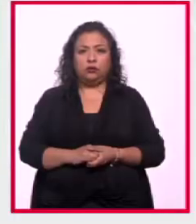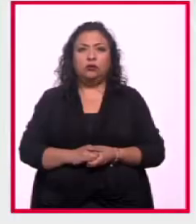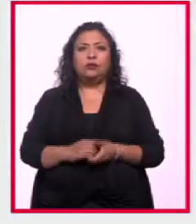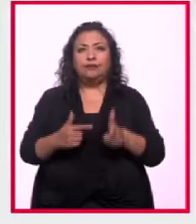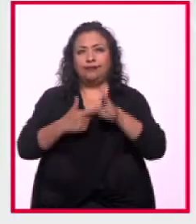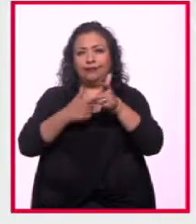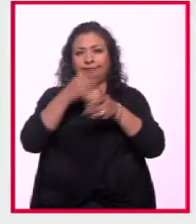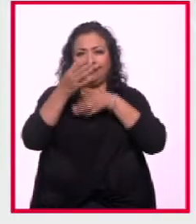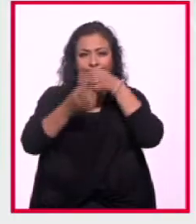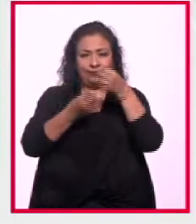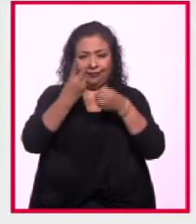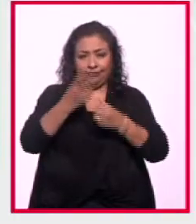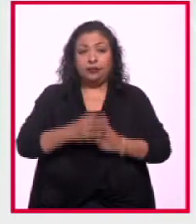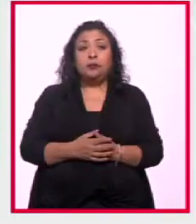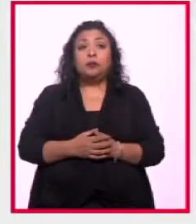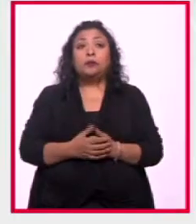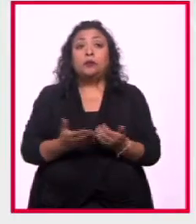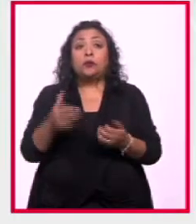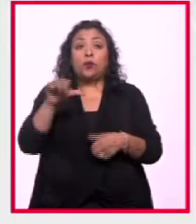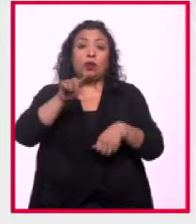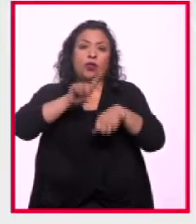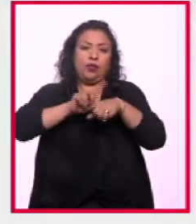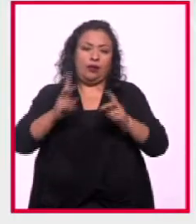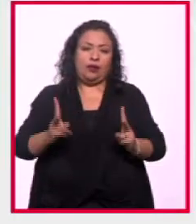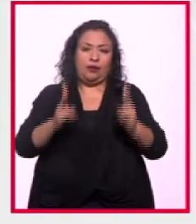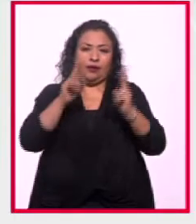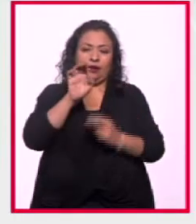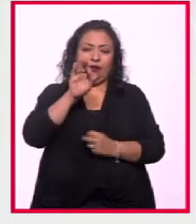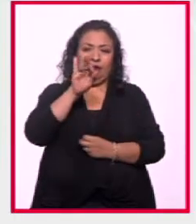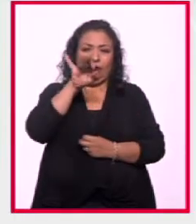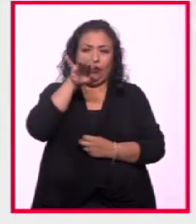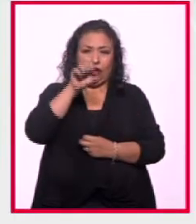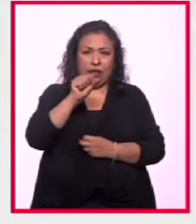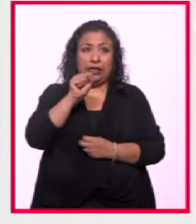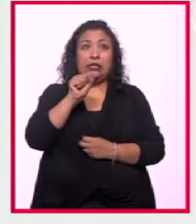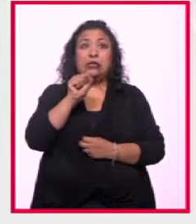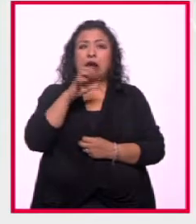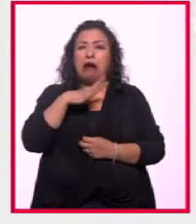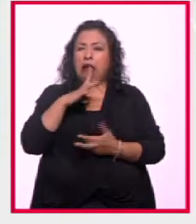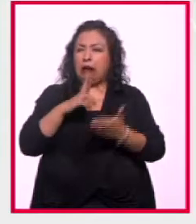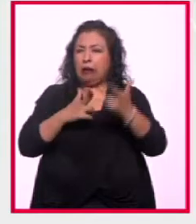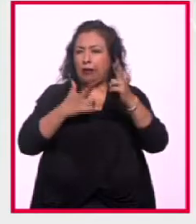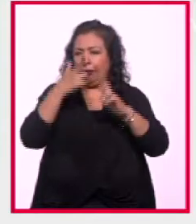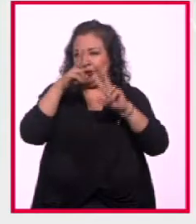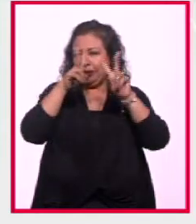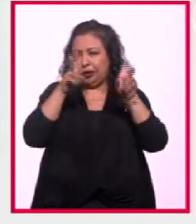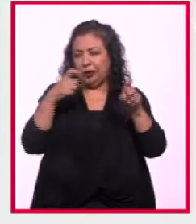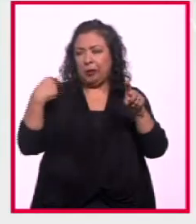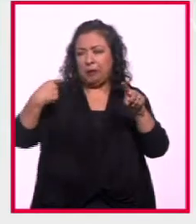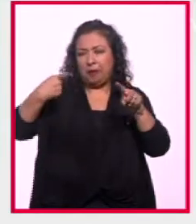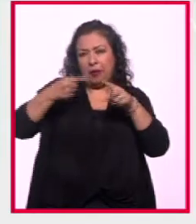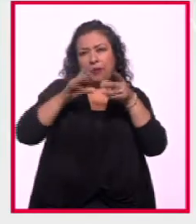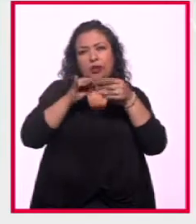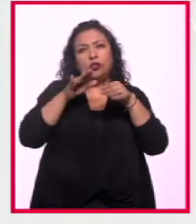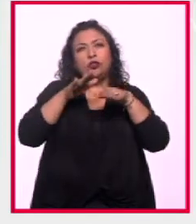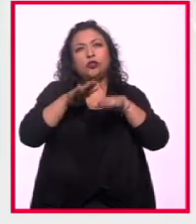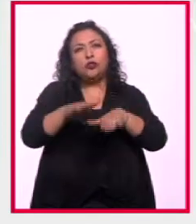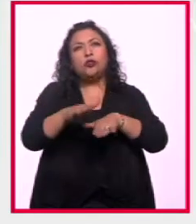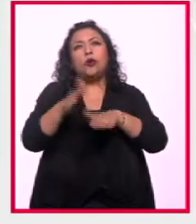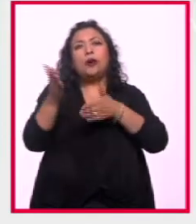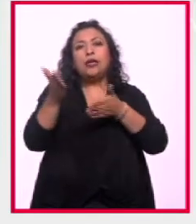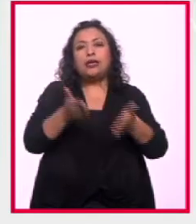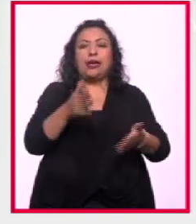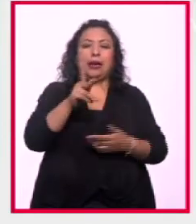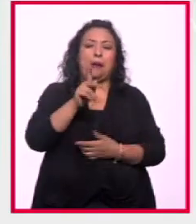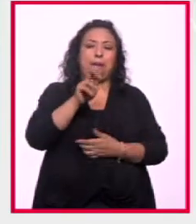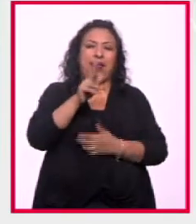y continuamos aquí noticias 22 y es un día de enfoques enfoques revolucionarios hemos estado platicando de este arribo de petra